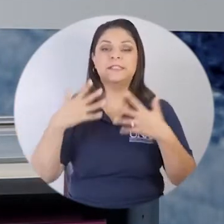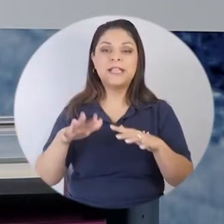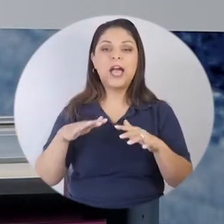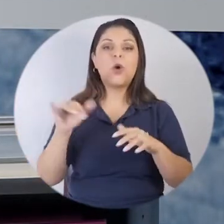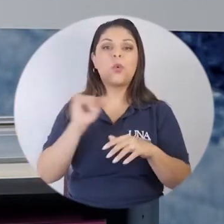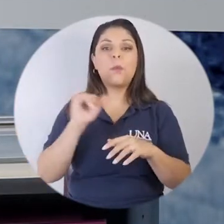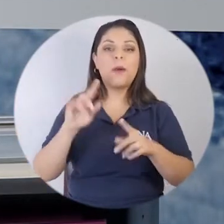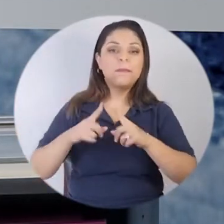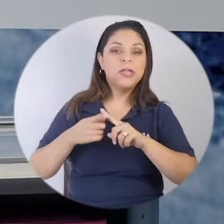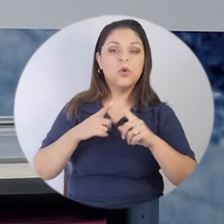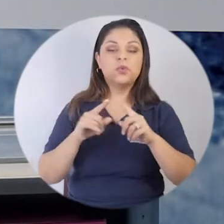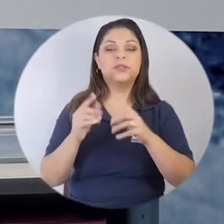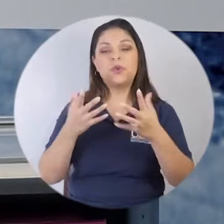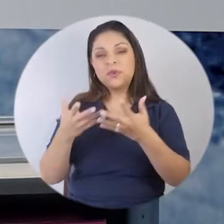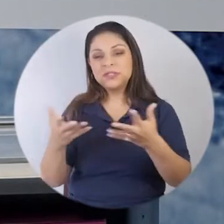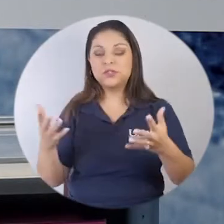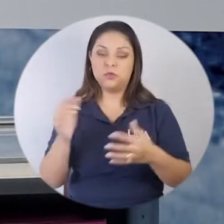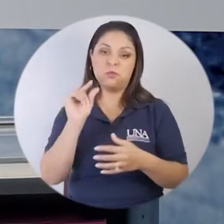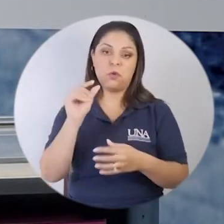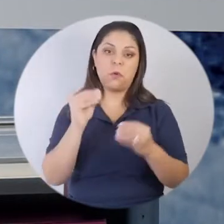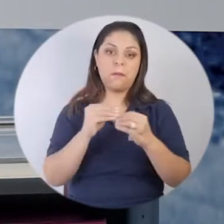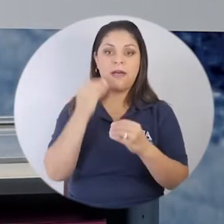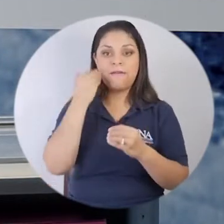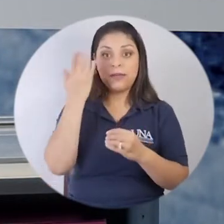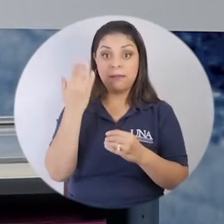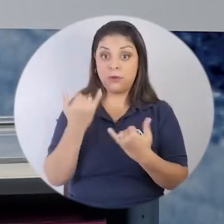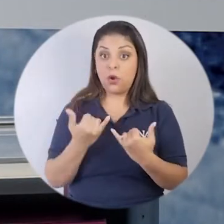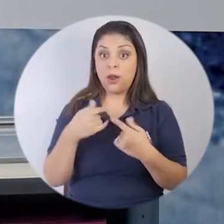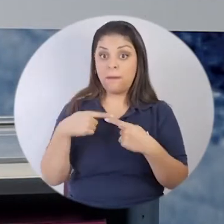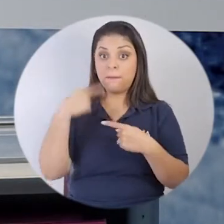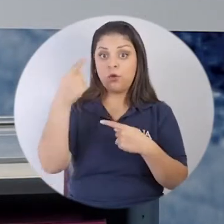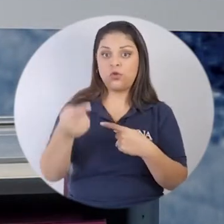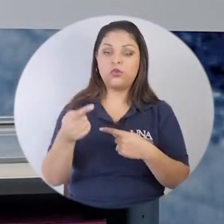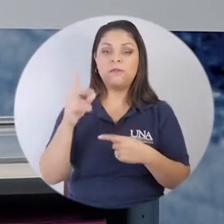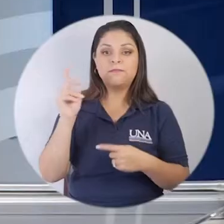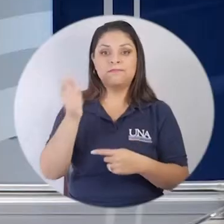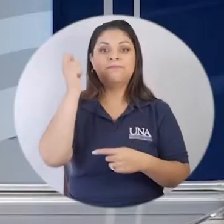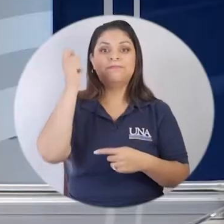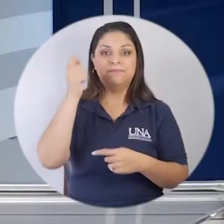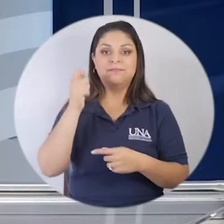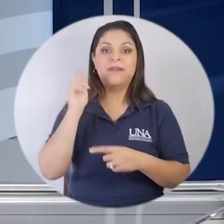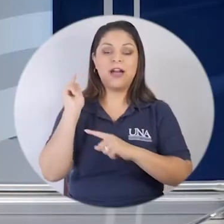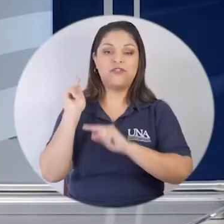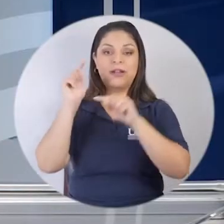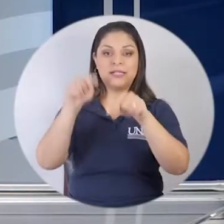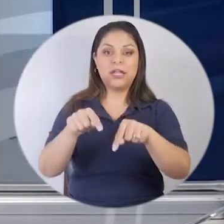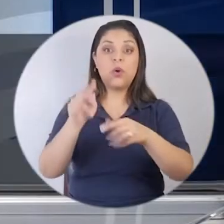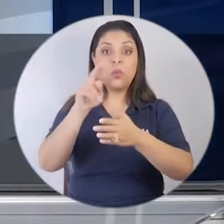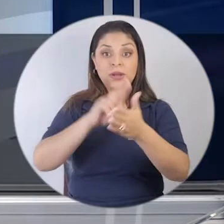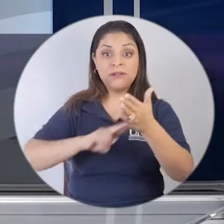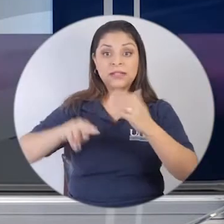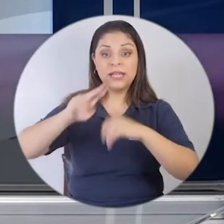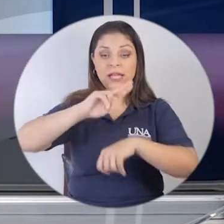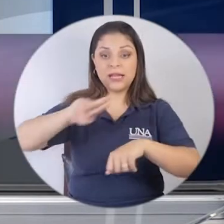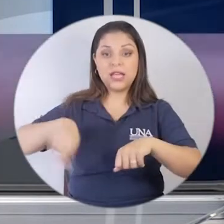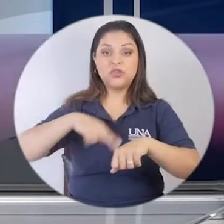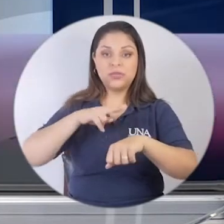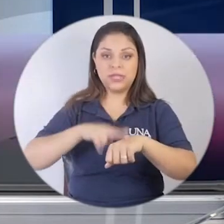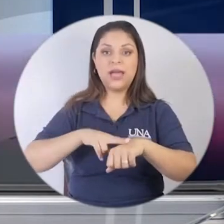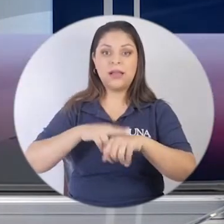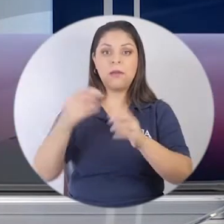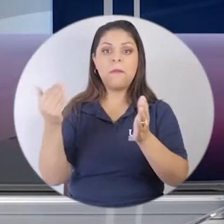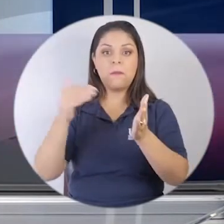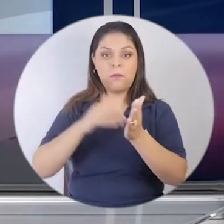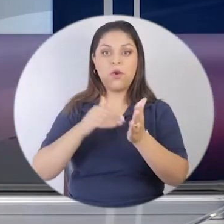establecido sus grupos de trabajo, entonces les fue como un poco más fácil. Sin embargo, ahora hay que regresar. de un modelo mixto, la Universidad Nacional